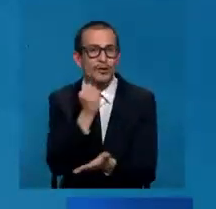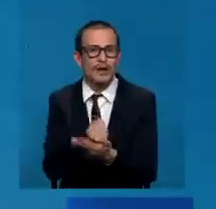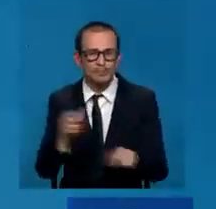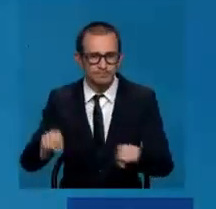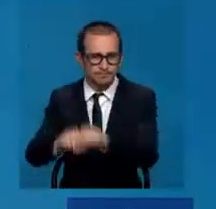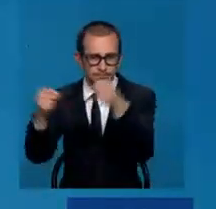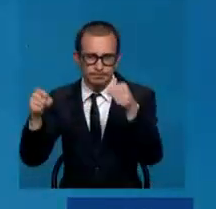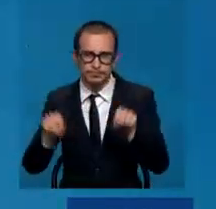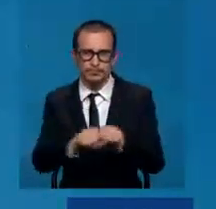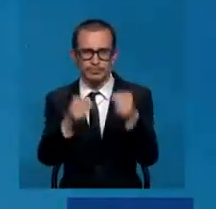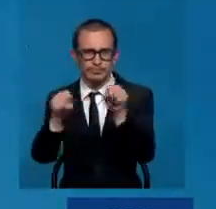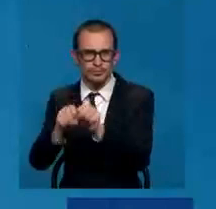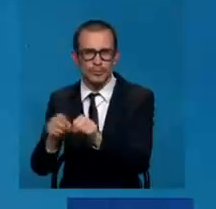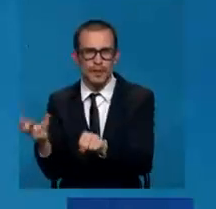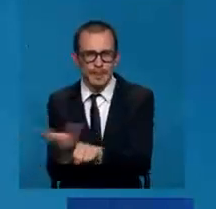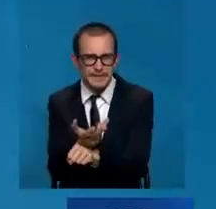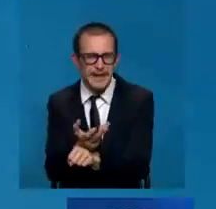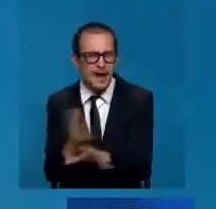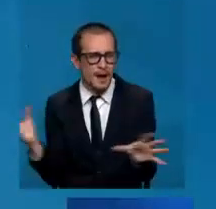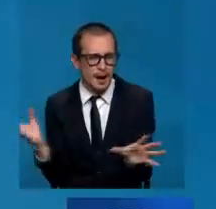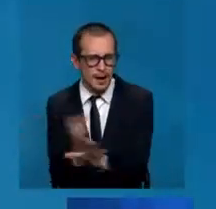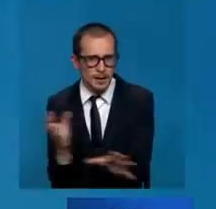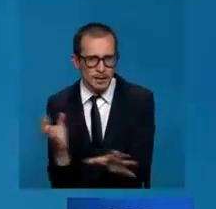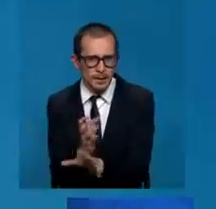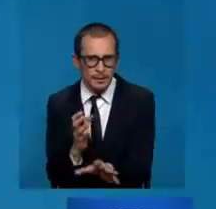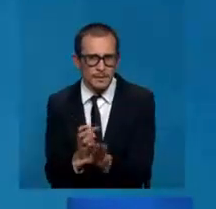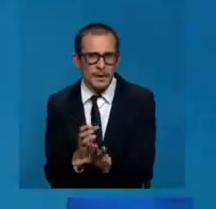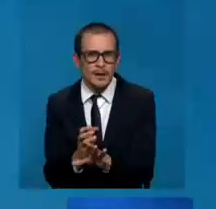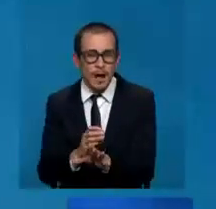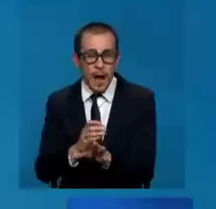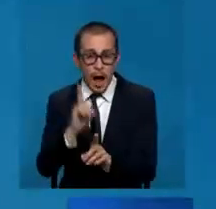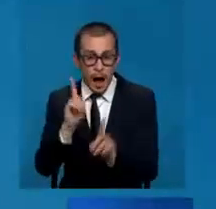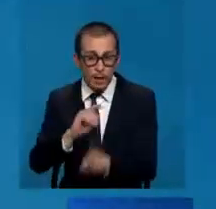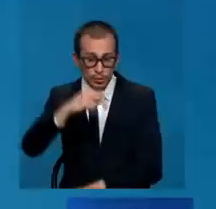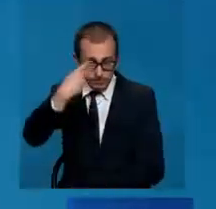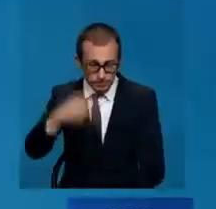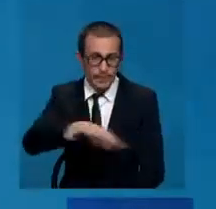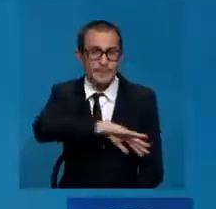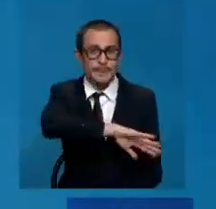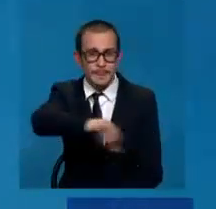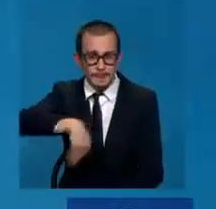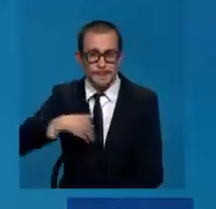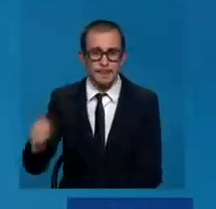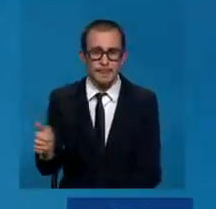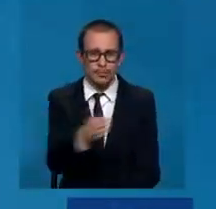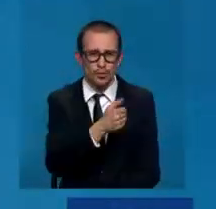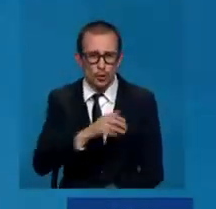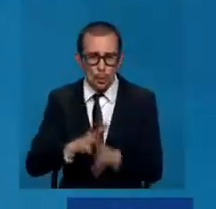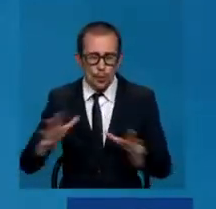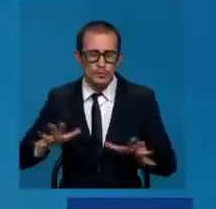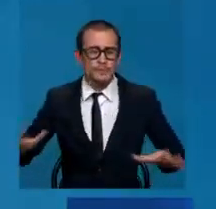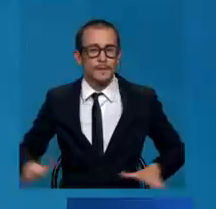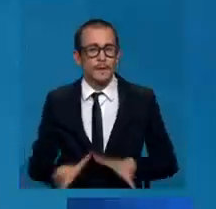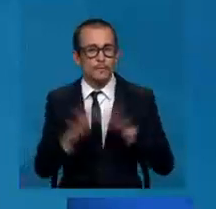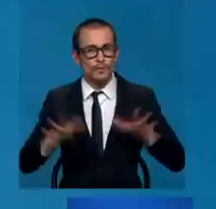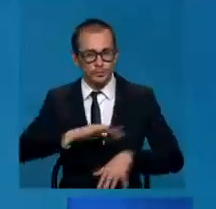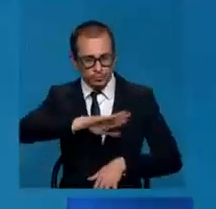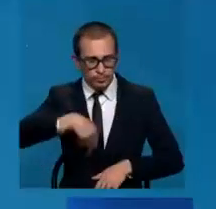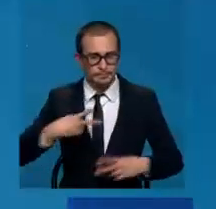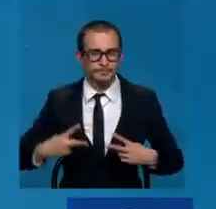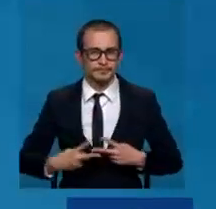destruir o dañar severamente algo que nos pertenece a todos y que con tanto esfuerzo hemos